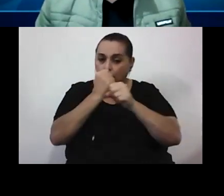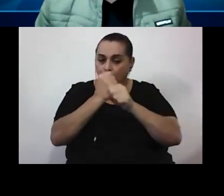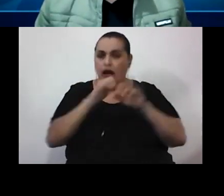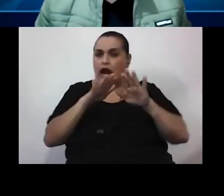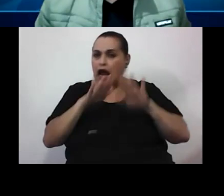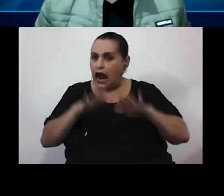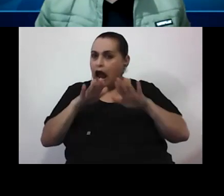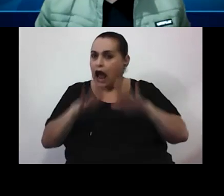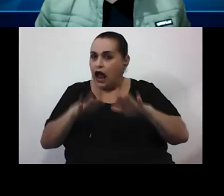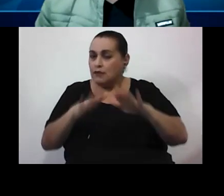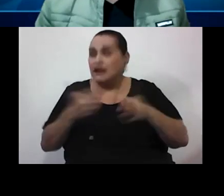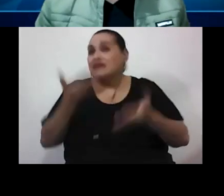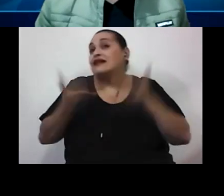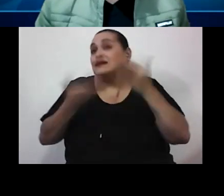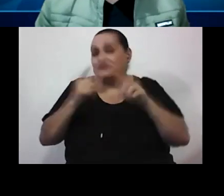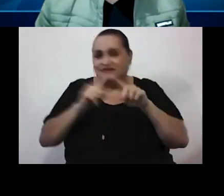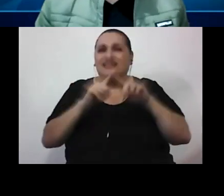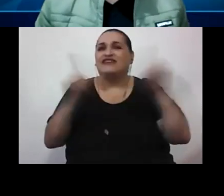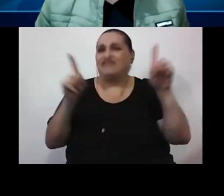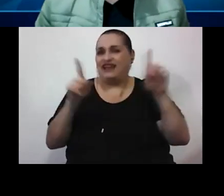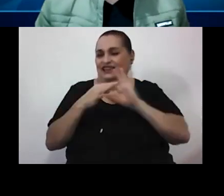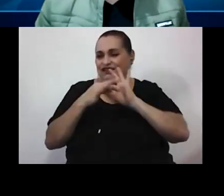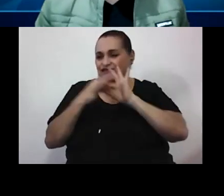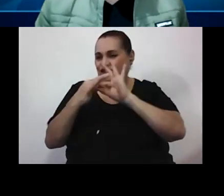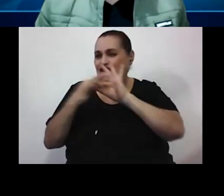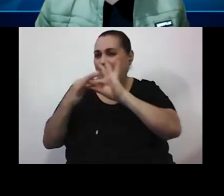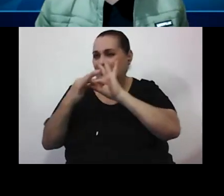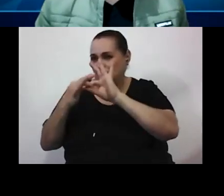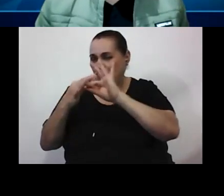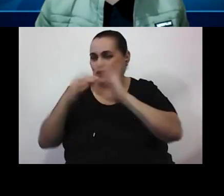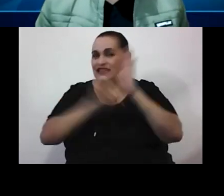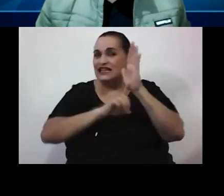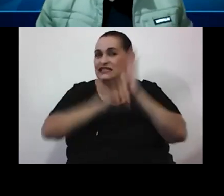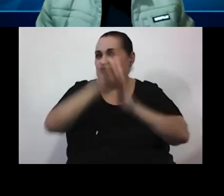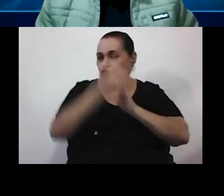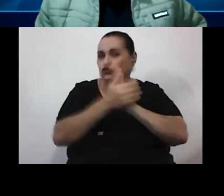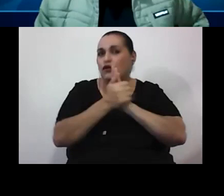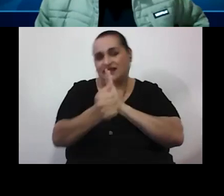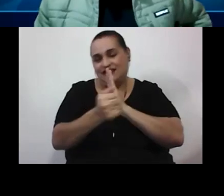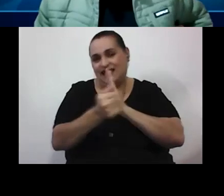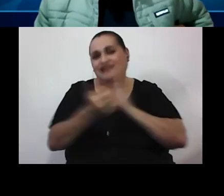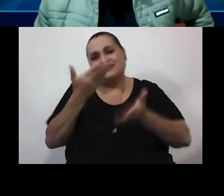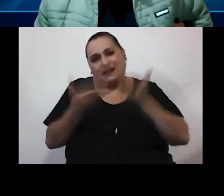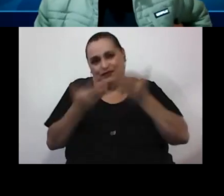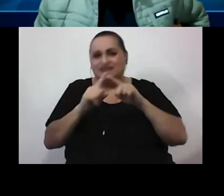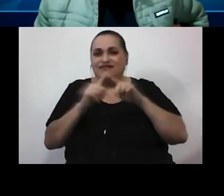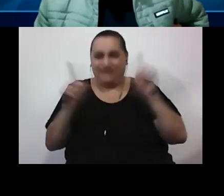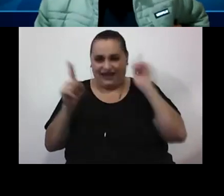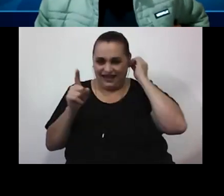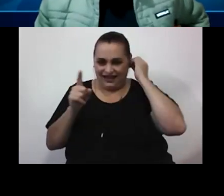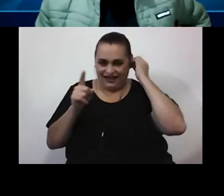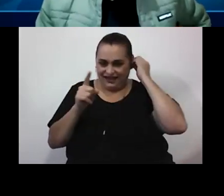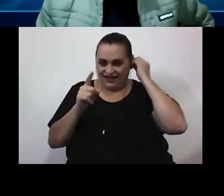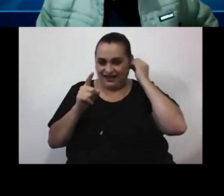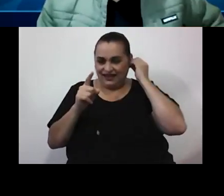sería diferente la relación y el desarrollo de las habilidades. ¿Qué sí es disciplina